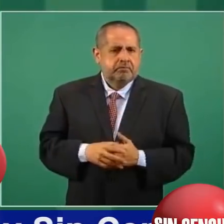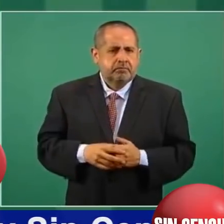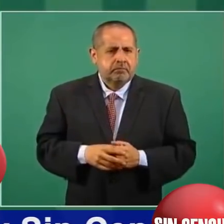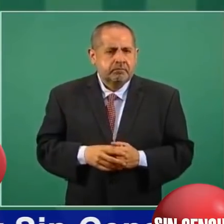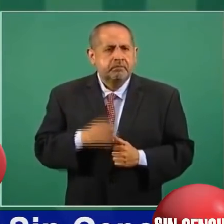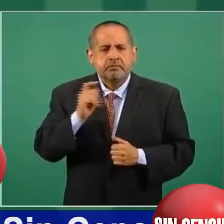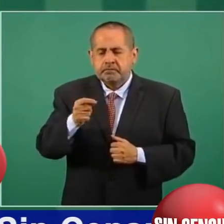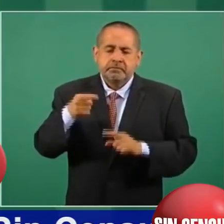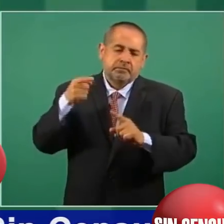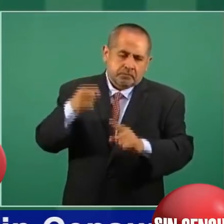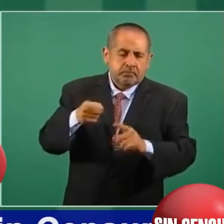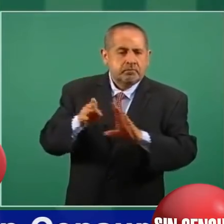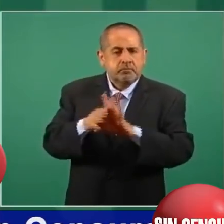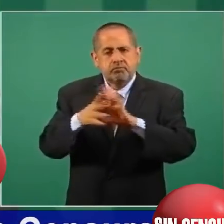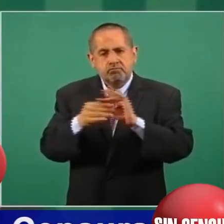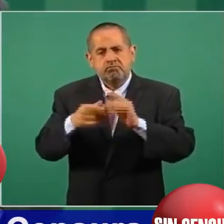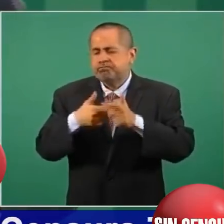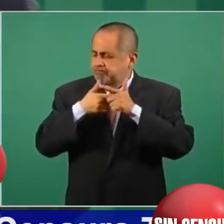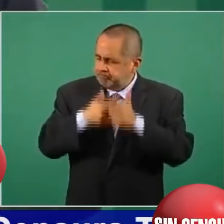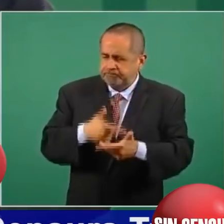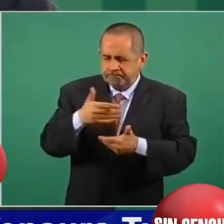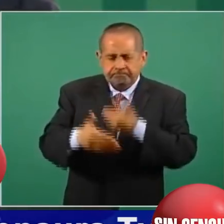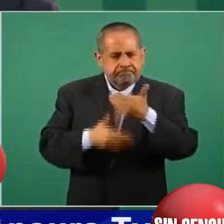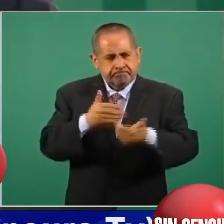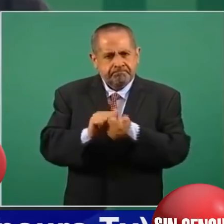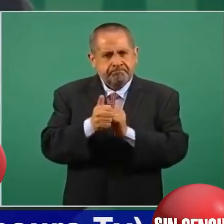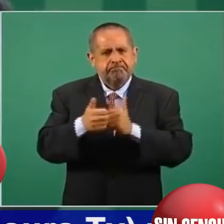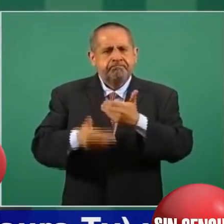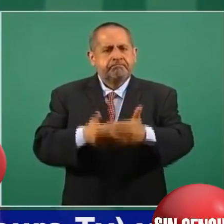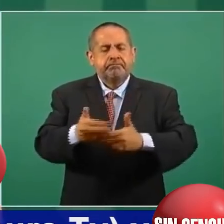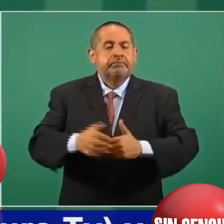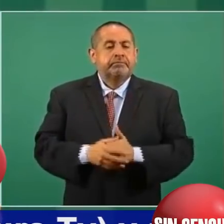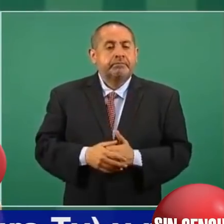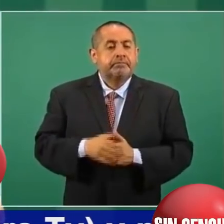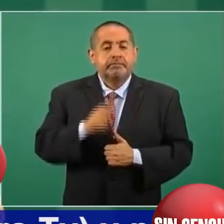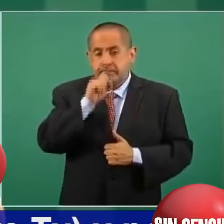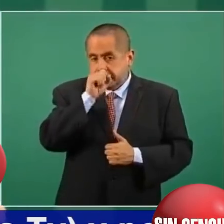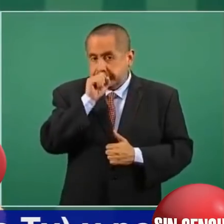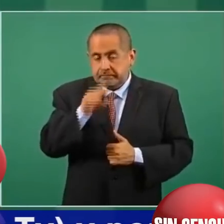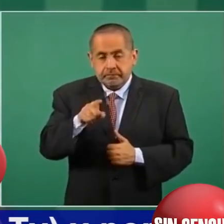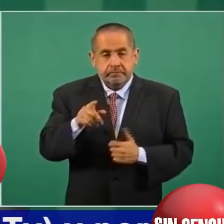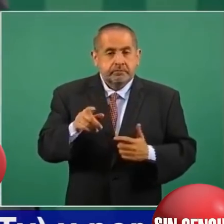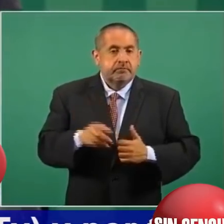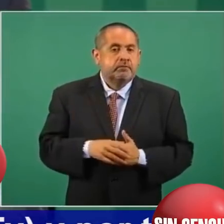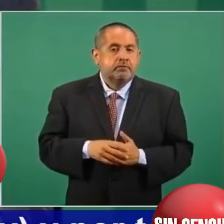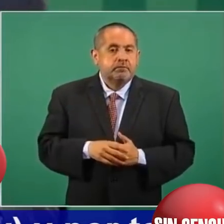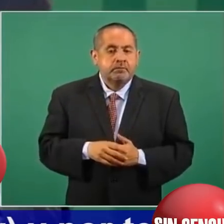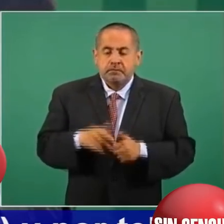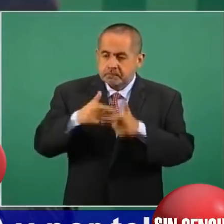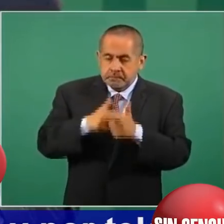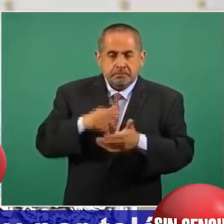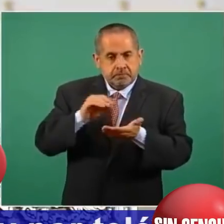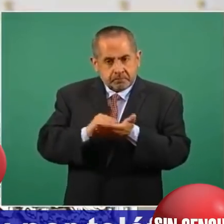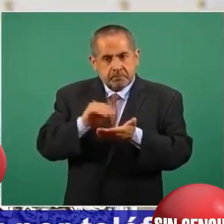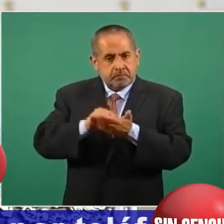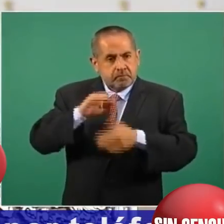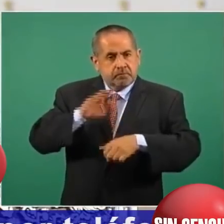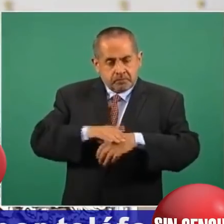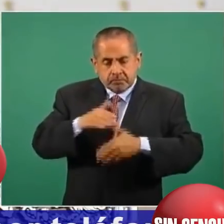y sobre esto vamos a seguir avanzando y vamos a seguir